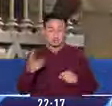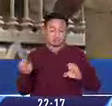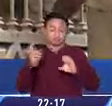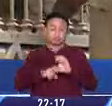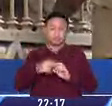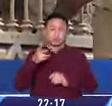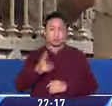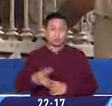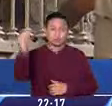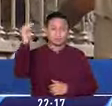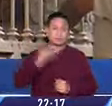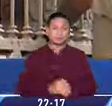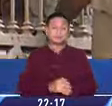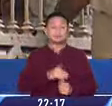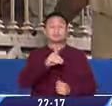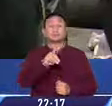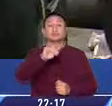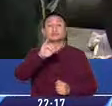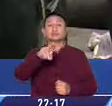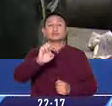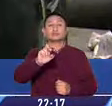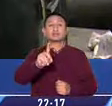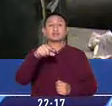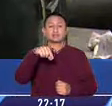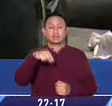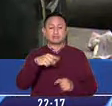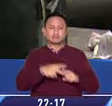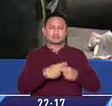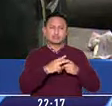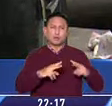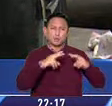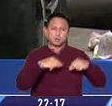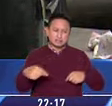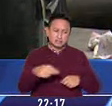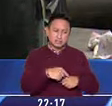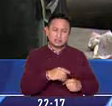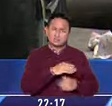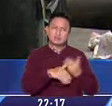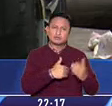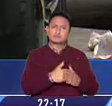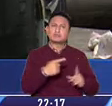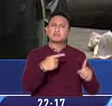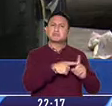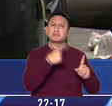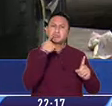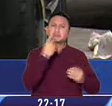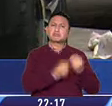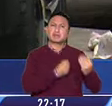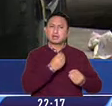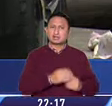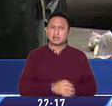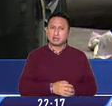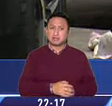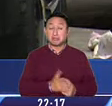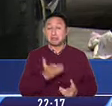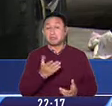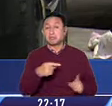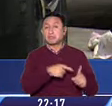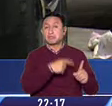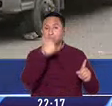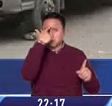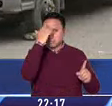la Dirección Nacional de Muertes Violentas investigan, entre otros detalles, a qué se dedicaba el occiso y el posible móvil